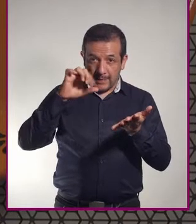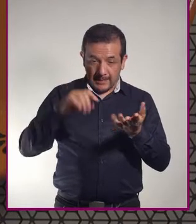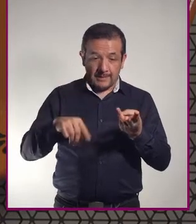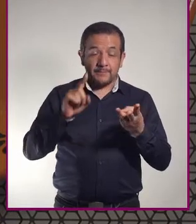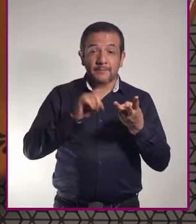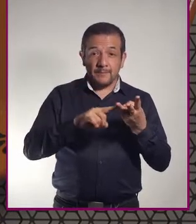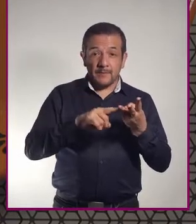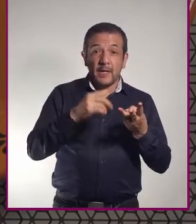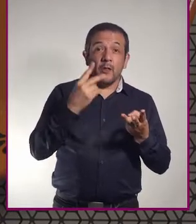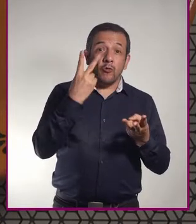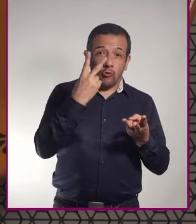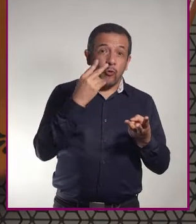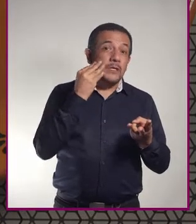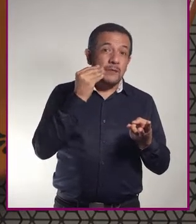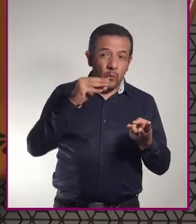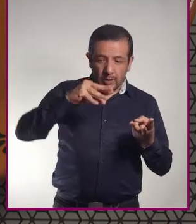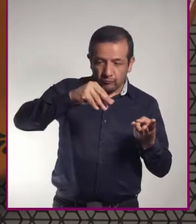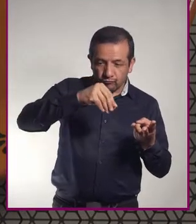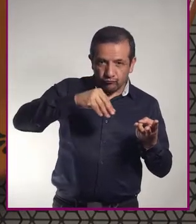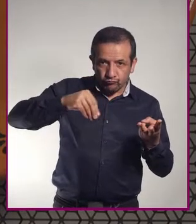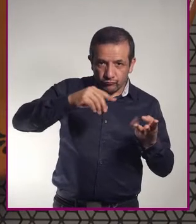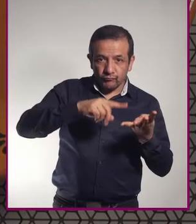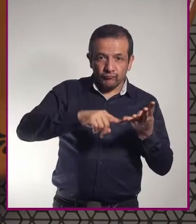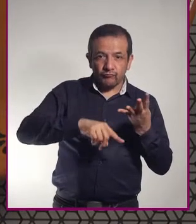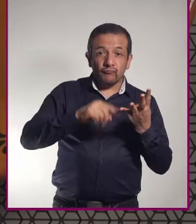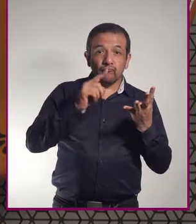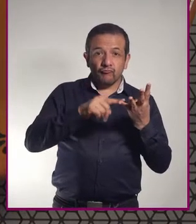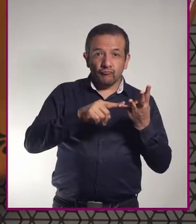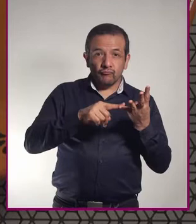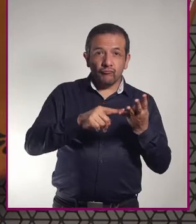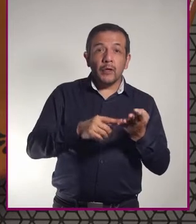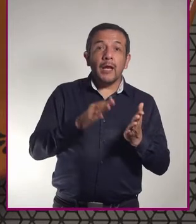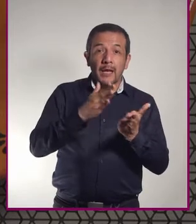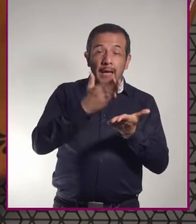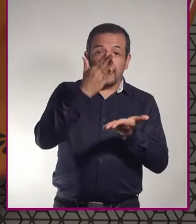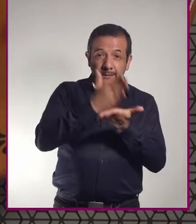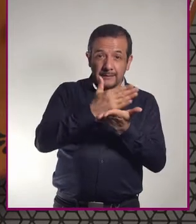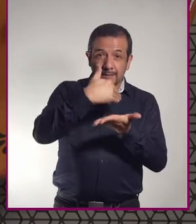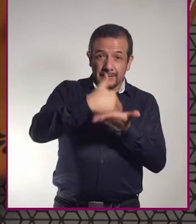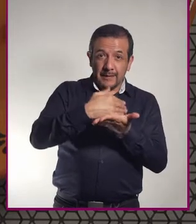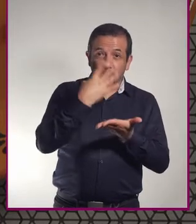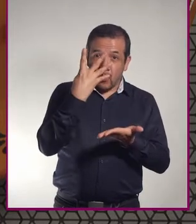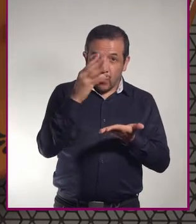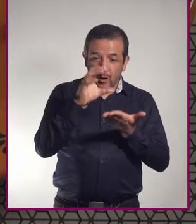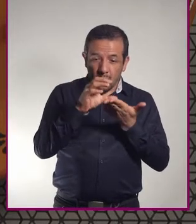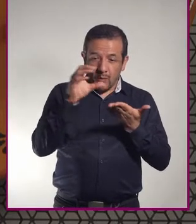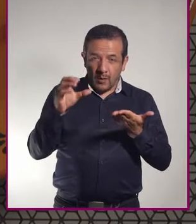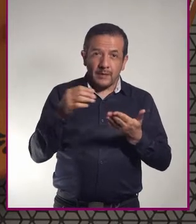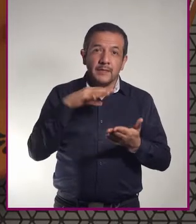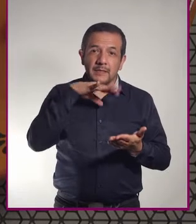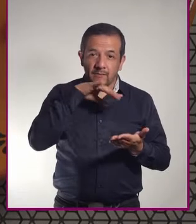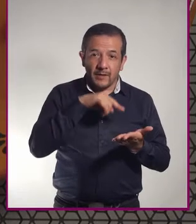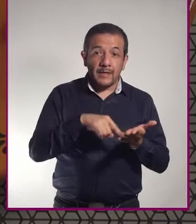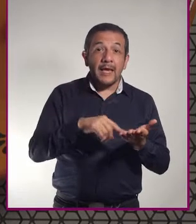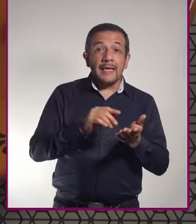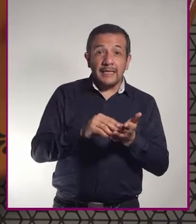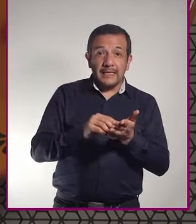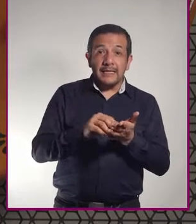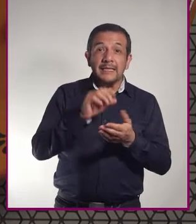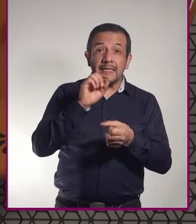de 2 limones, 1/4 de cebolla, manojo de cilantro